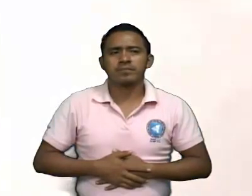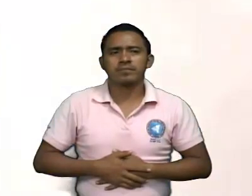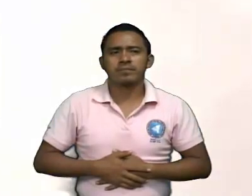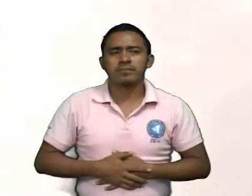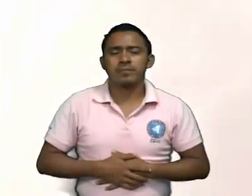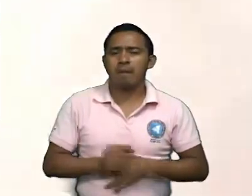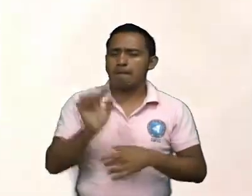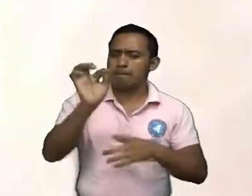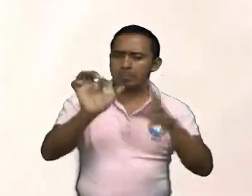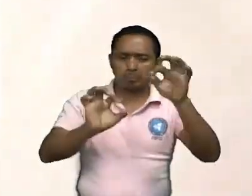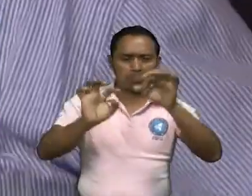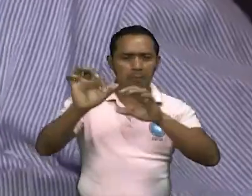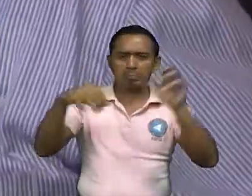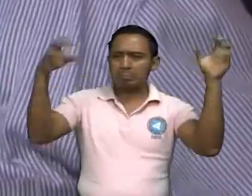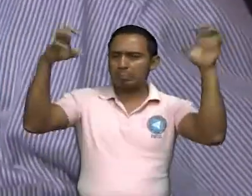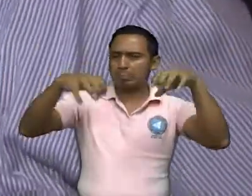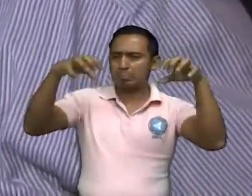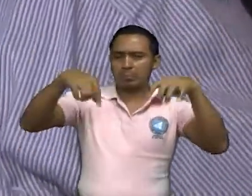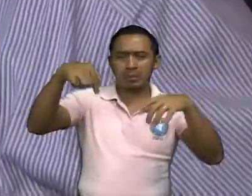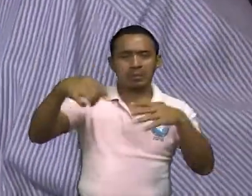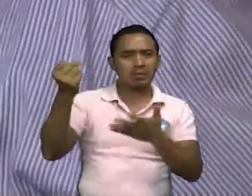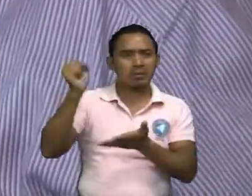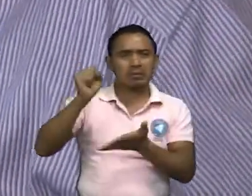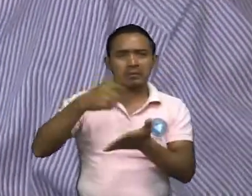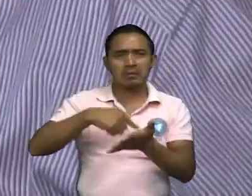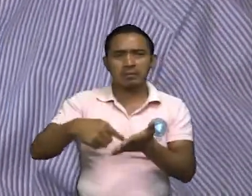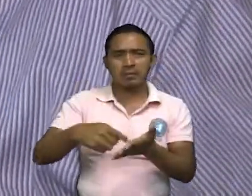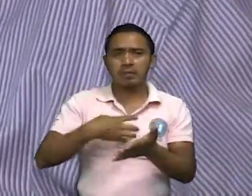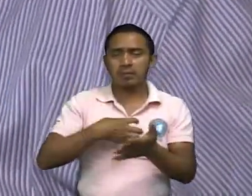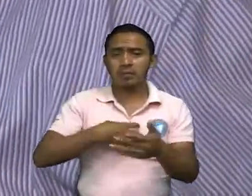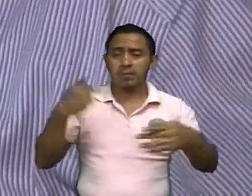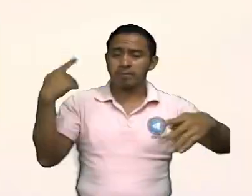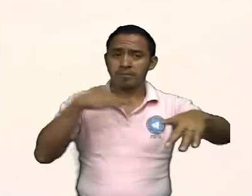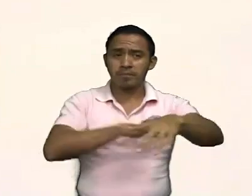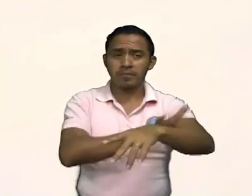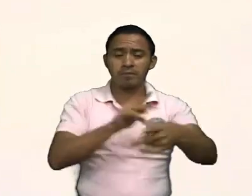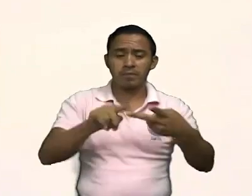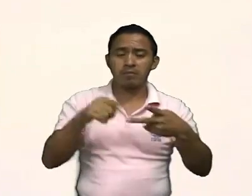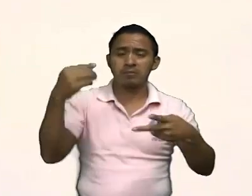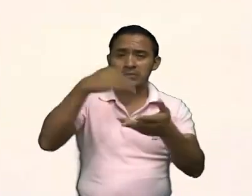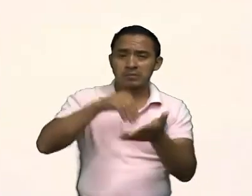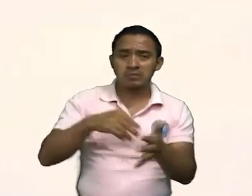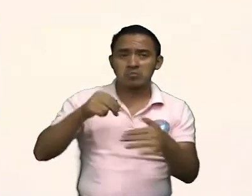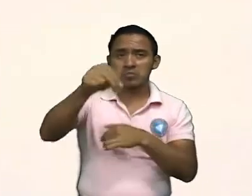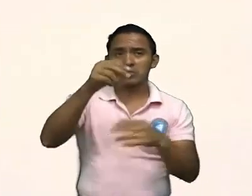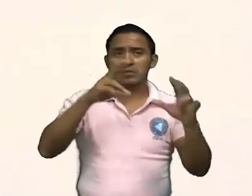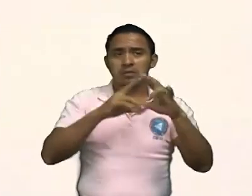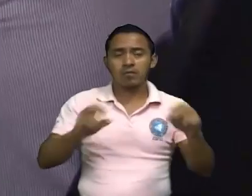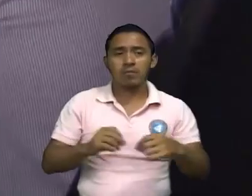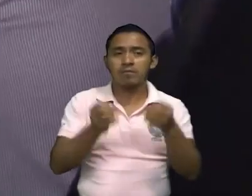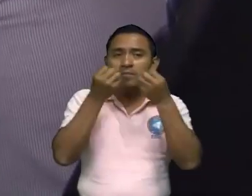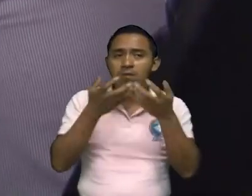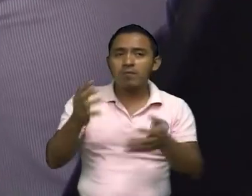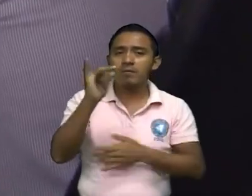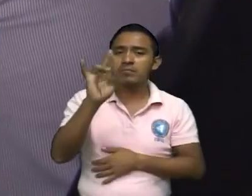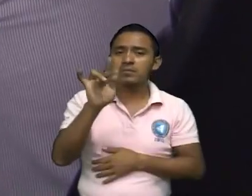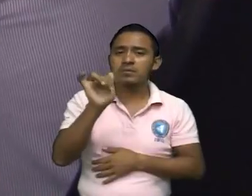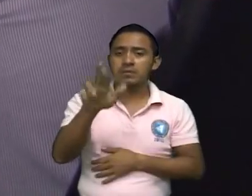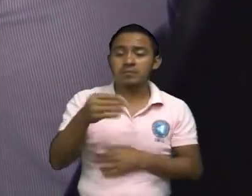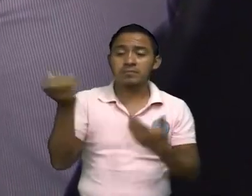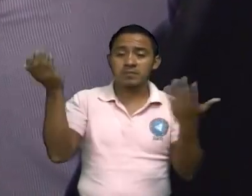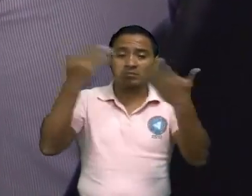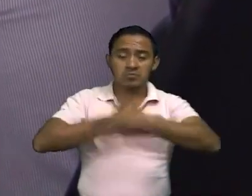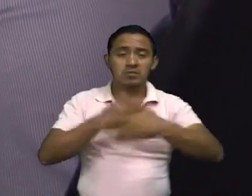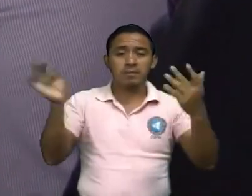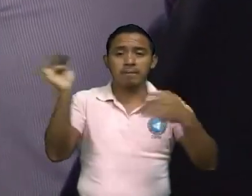Pocas probabilidades de lluvia esta semana para el Pacífico, centro y norte del país. Informó INETER que la noche del